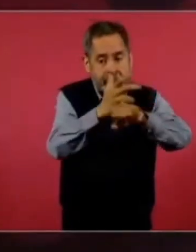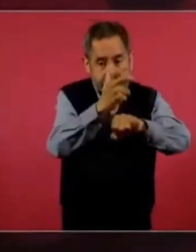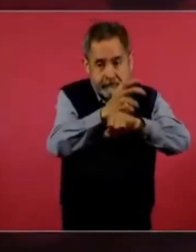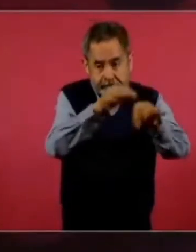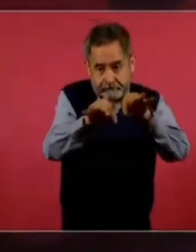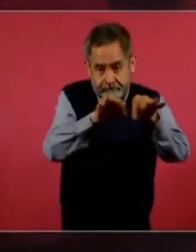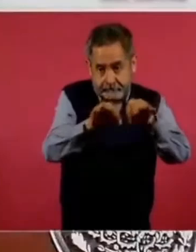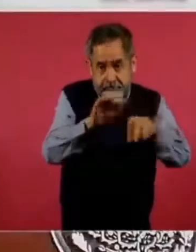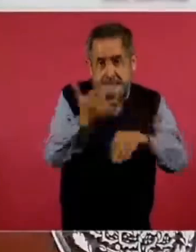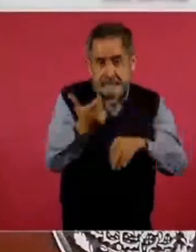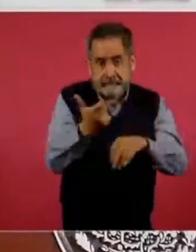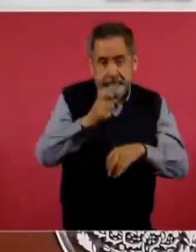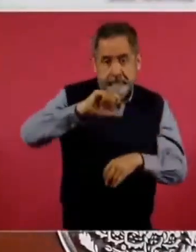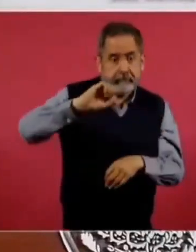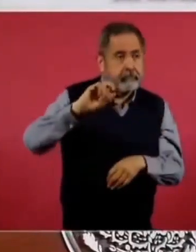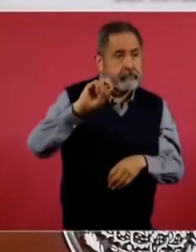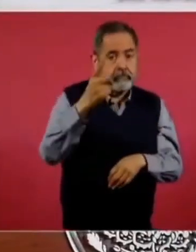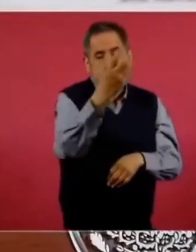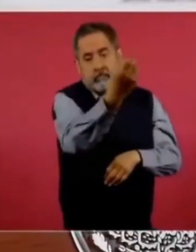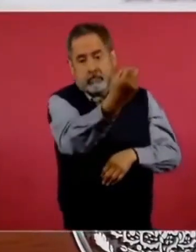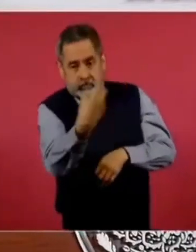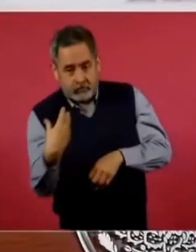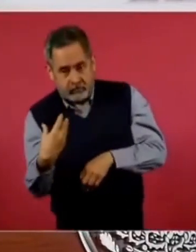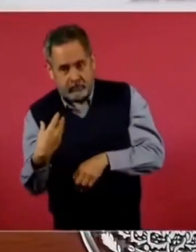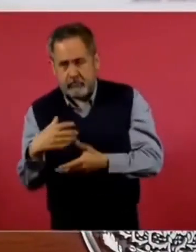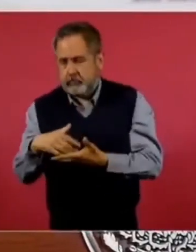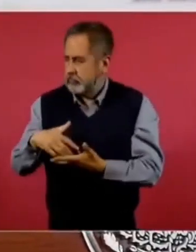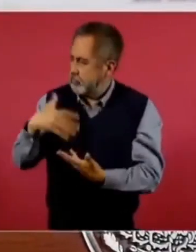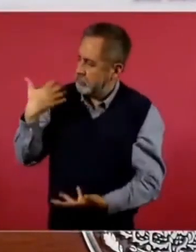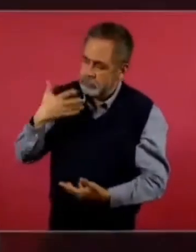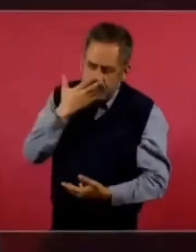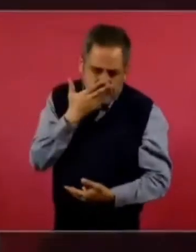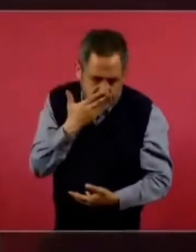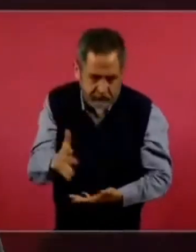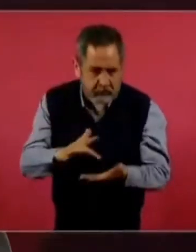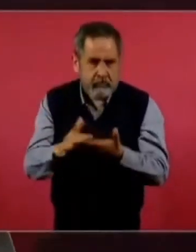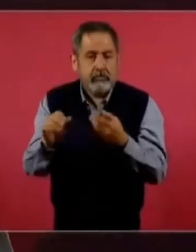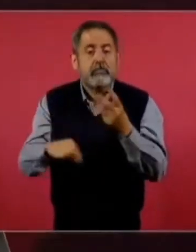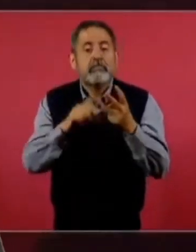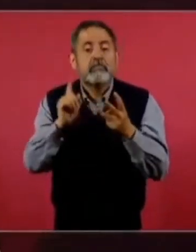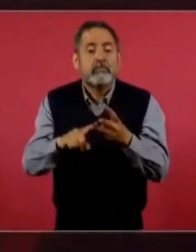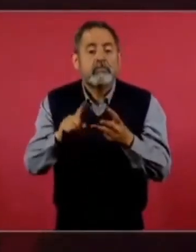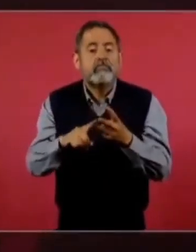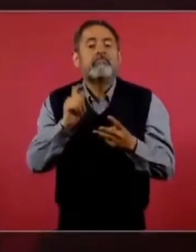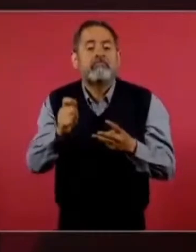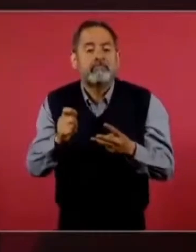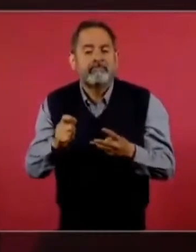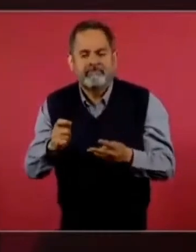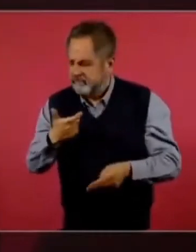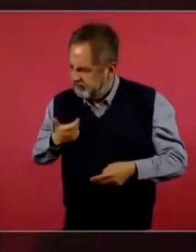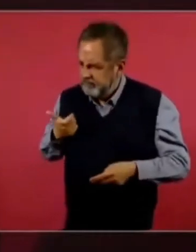remesas. Pero un elemento clave fue la inversión pública.